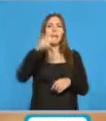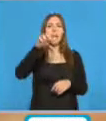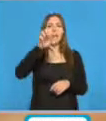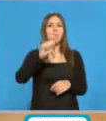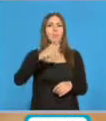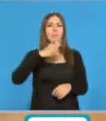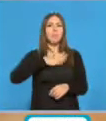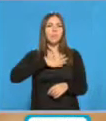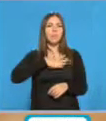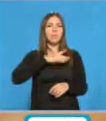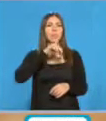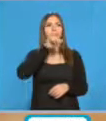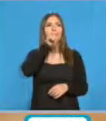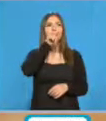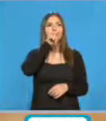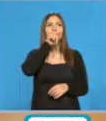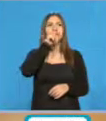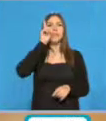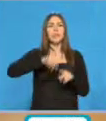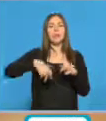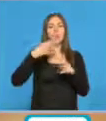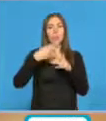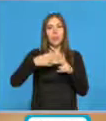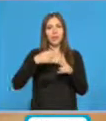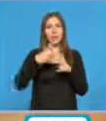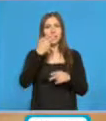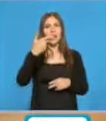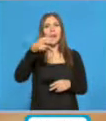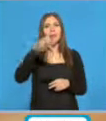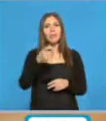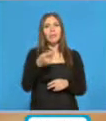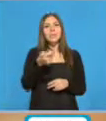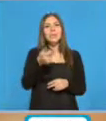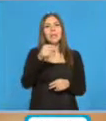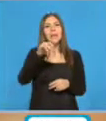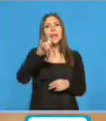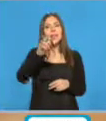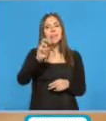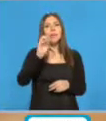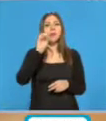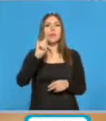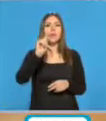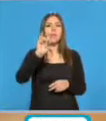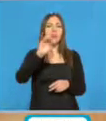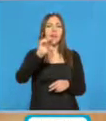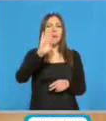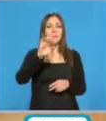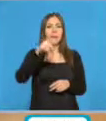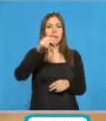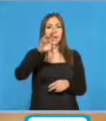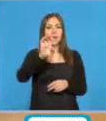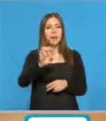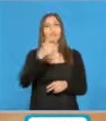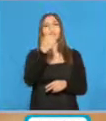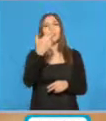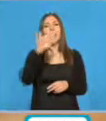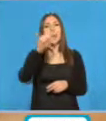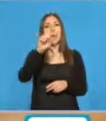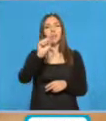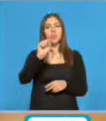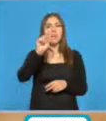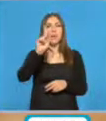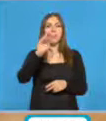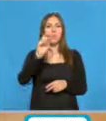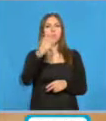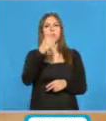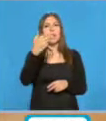gramos de pechuga de pollo deshuesada, 200 gramos de chícharo de nieve o tirabeque, 150 gramos de